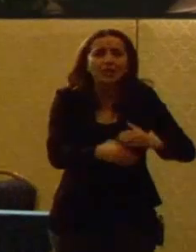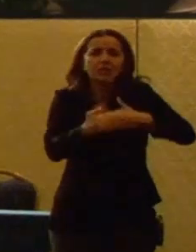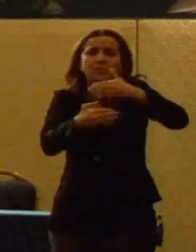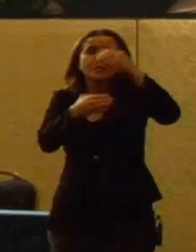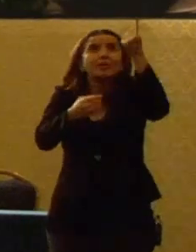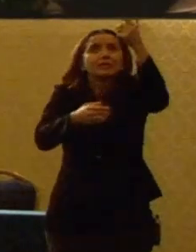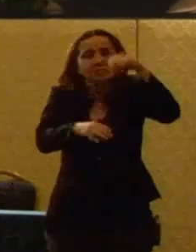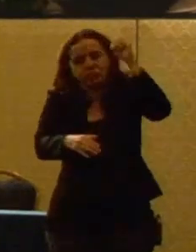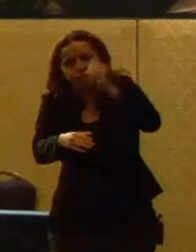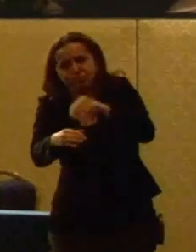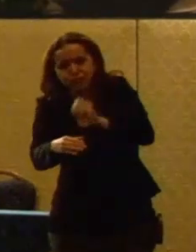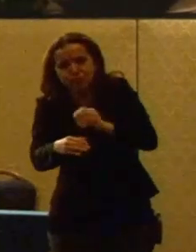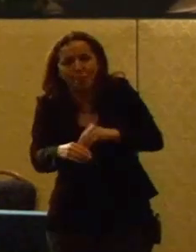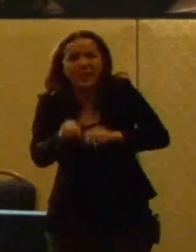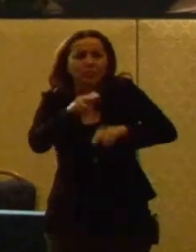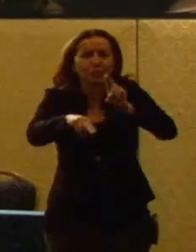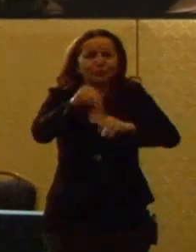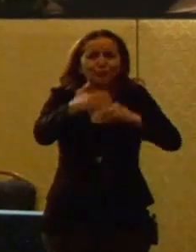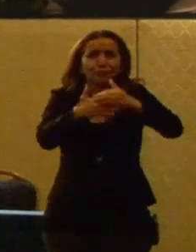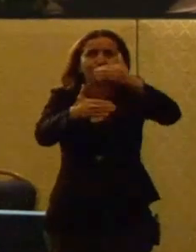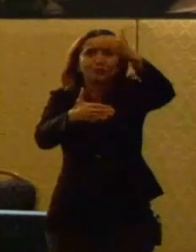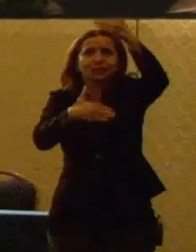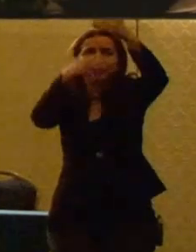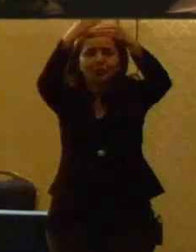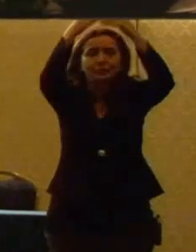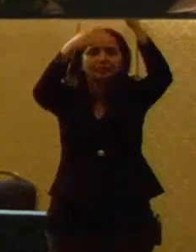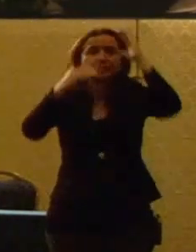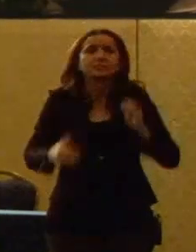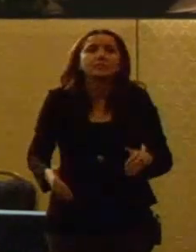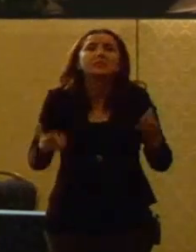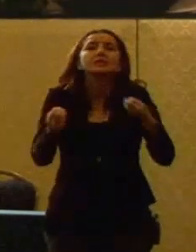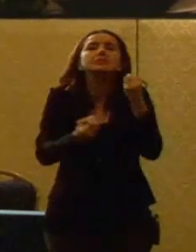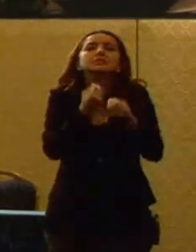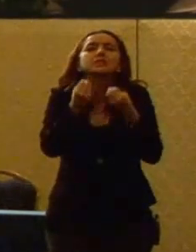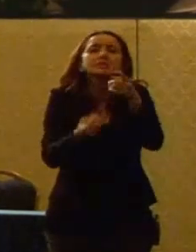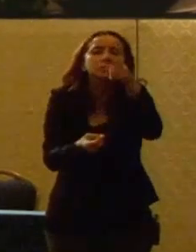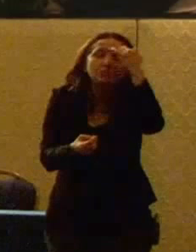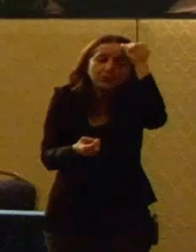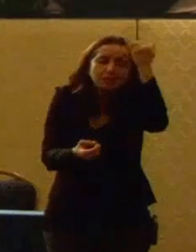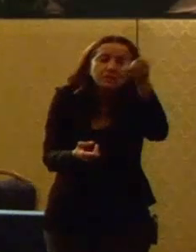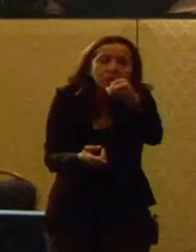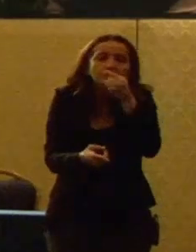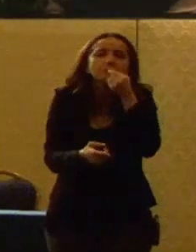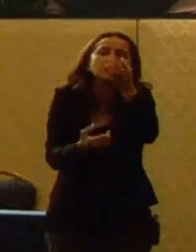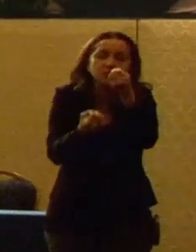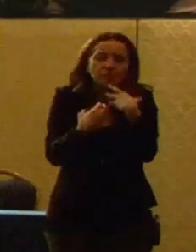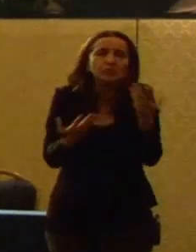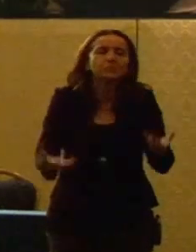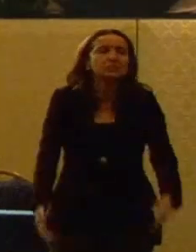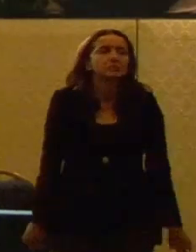tremendamente incierto, ¿no? Entonces, ¿qué ideas manejan respecto a esto?